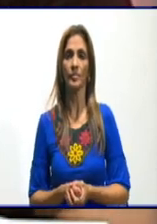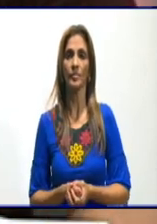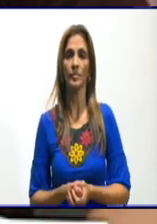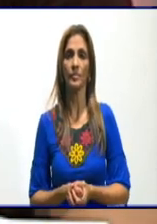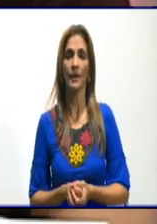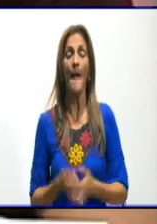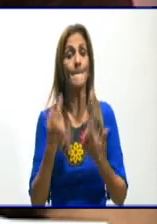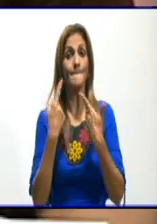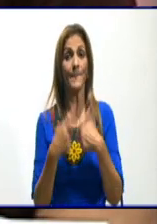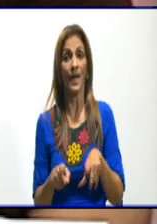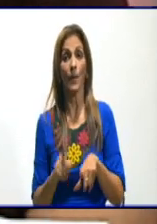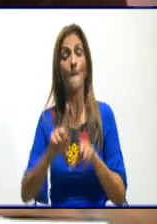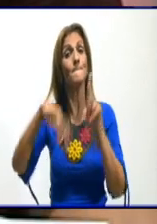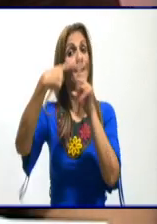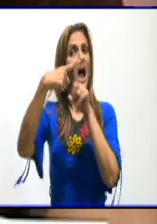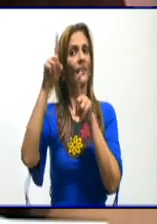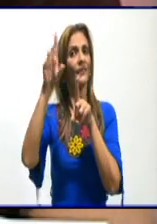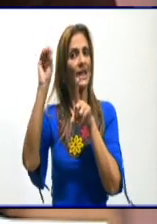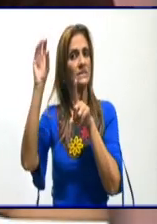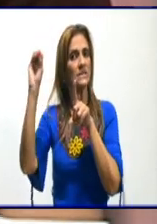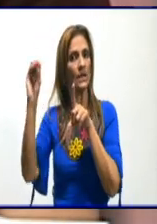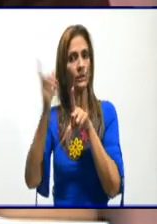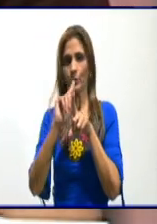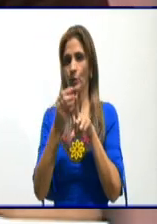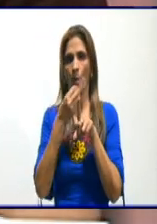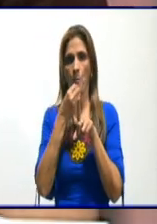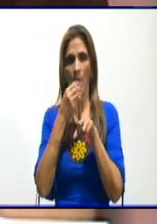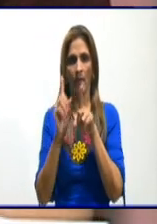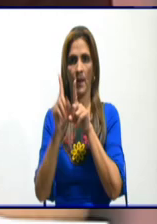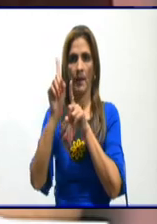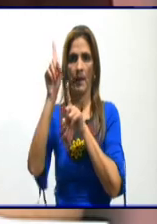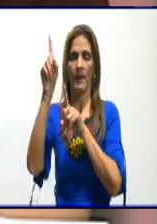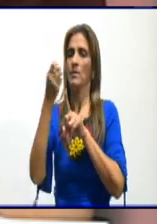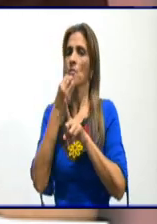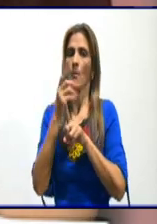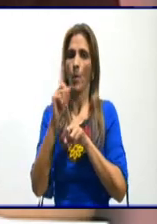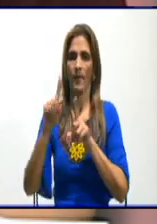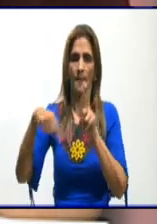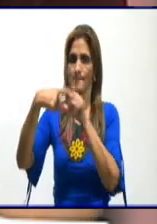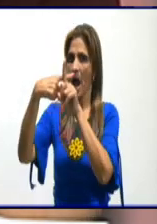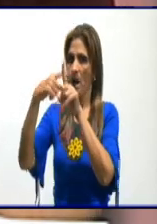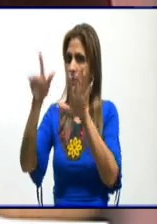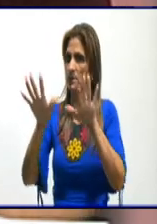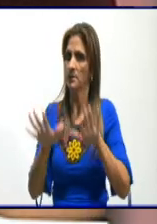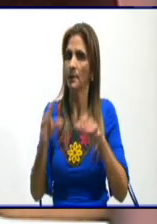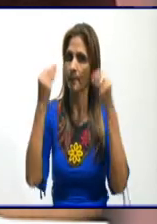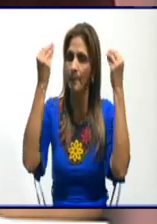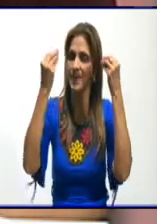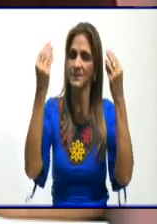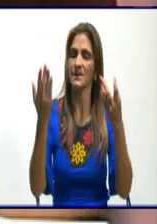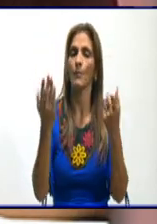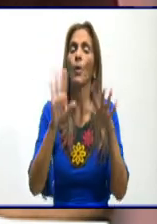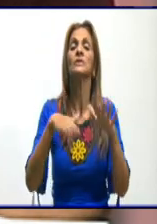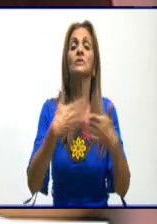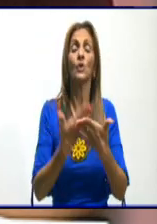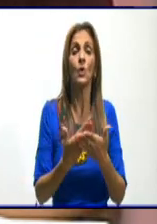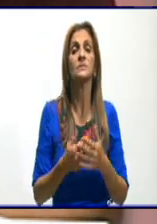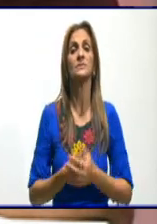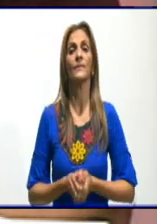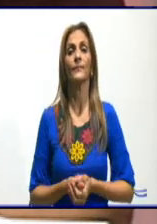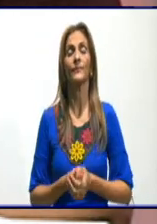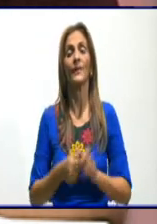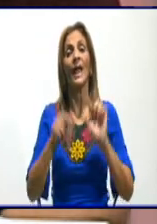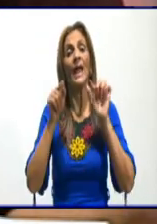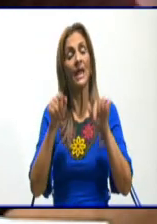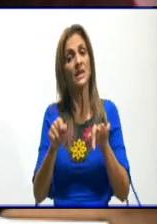no va a poder ser mayor de 100 por las muestras que tenemos pendientes de resultados. Eso tenemos que seguirlo, esa